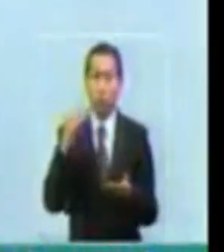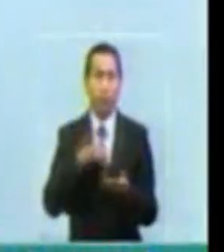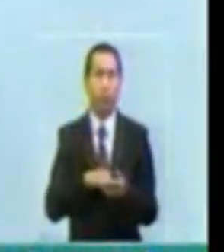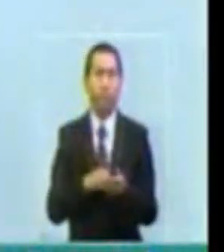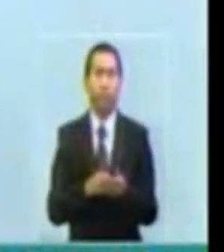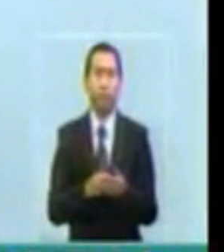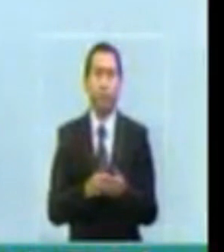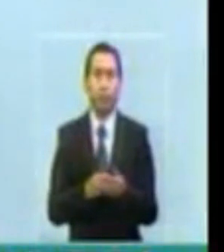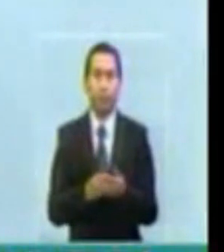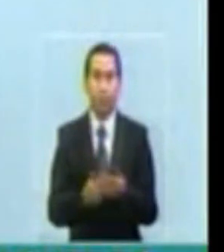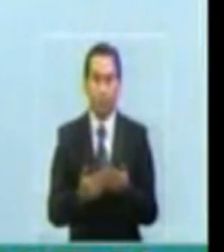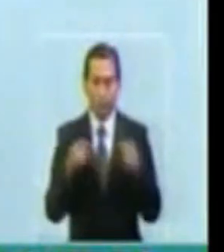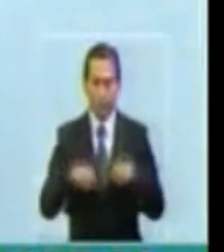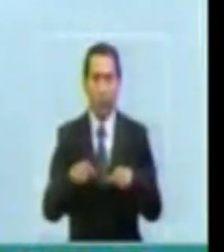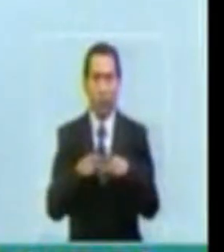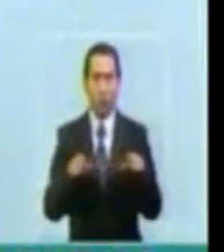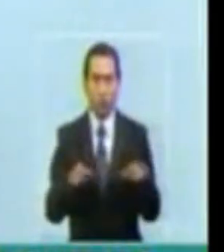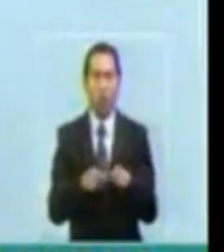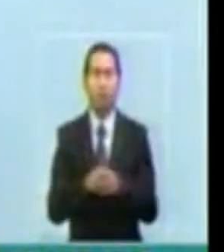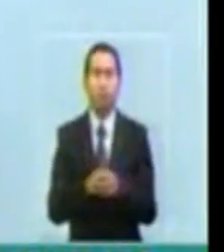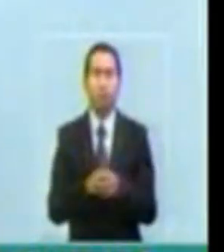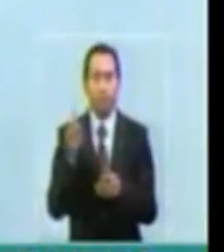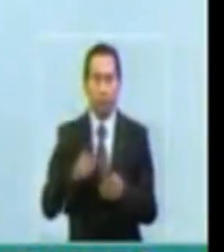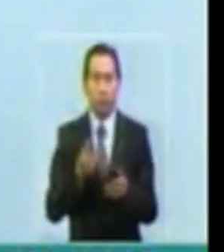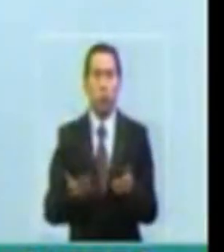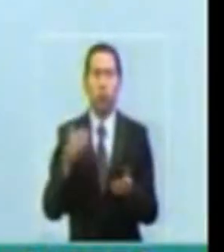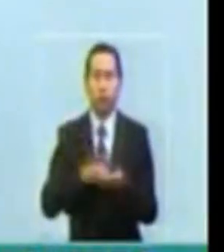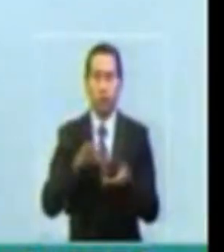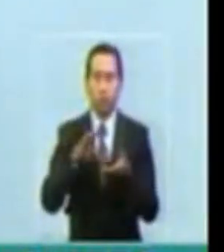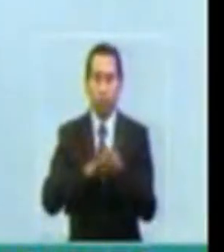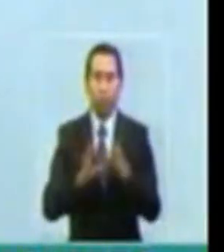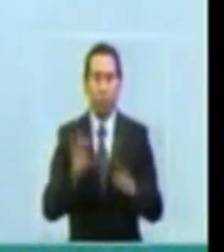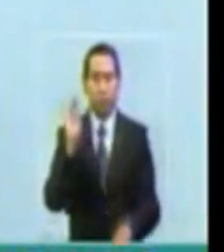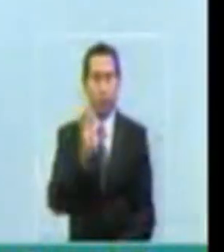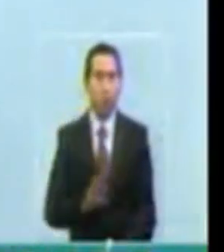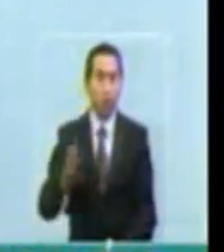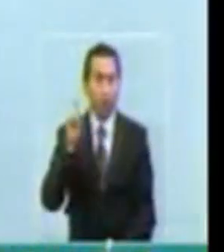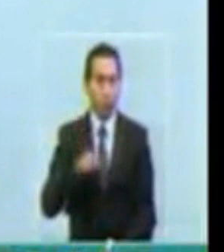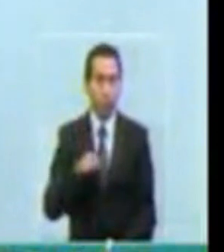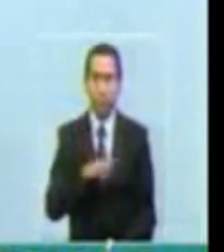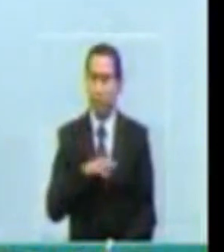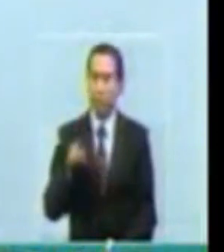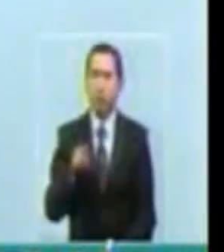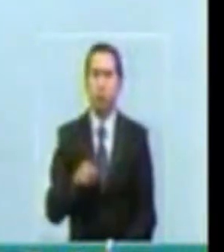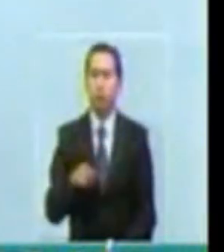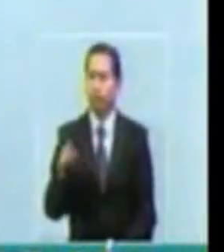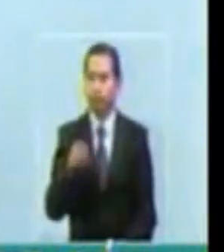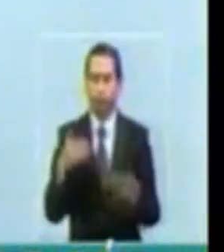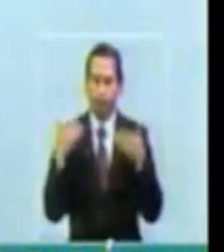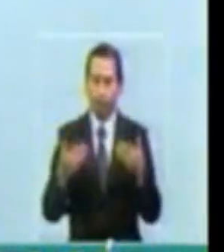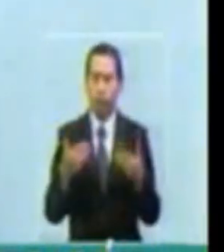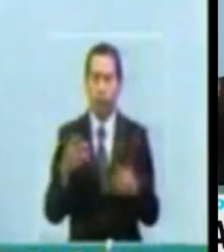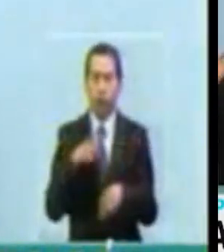este escenario para llegar otra vez a la pacificación de nuestro país y restablecer el orden social.